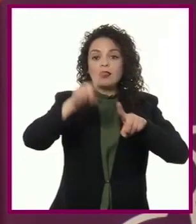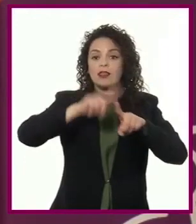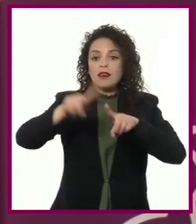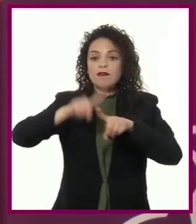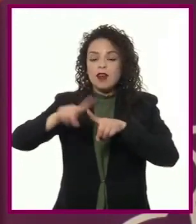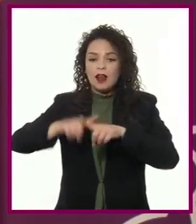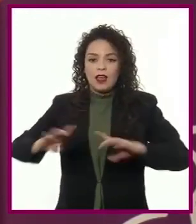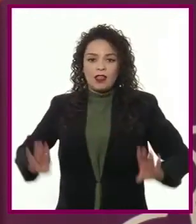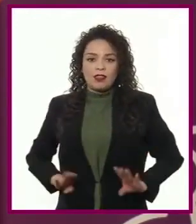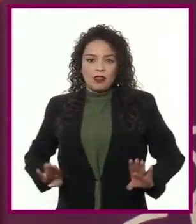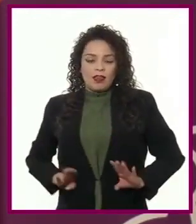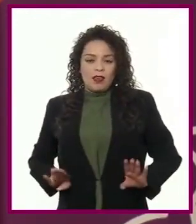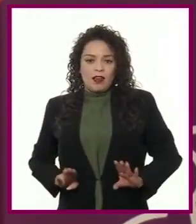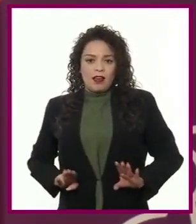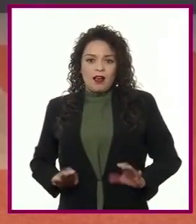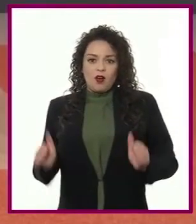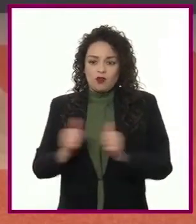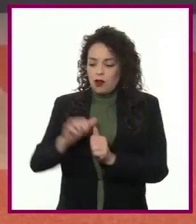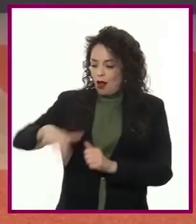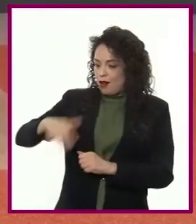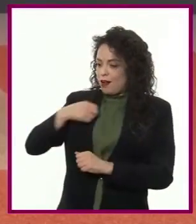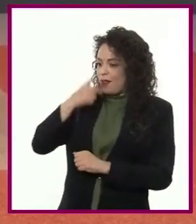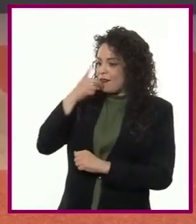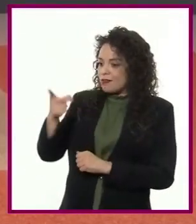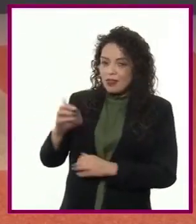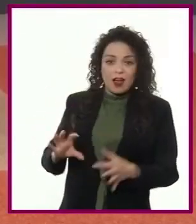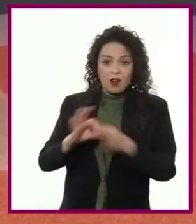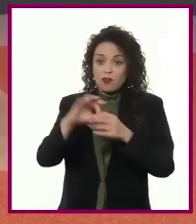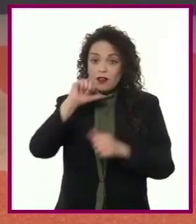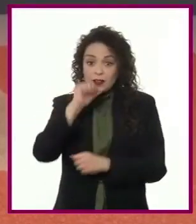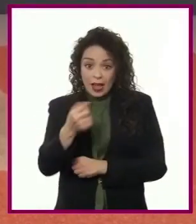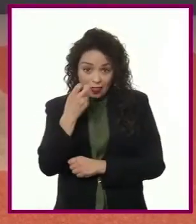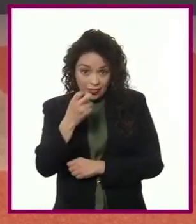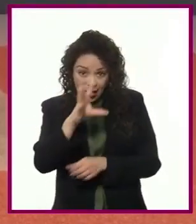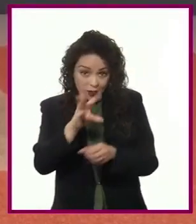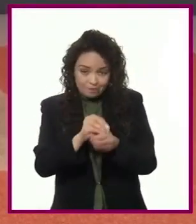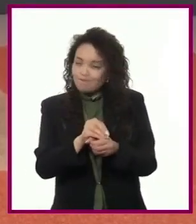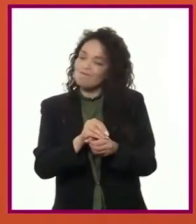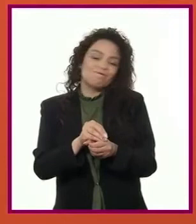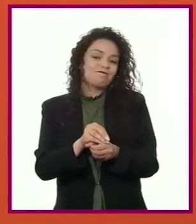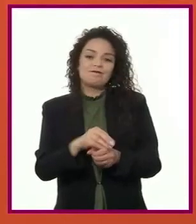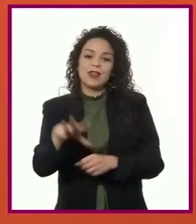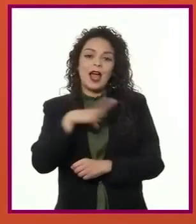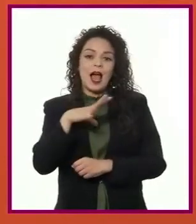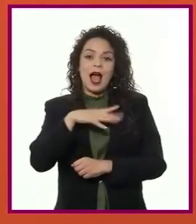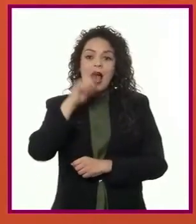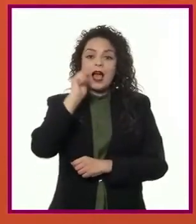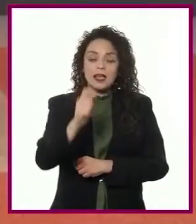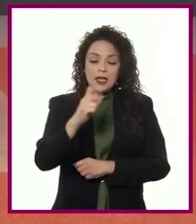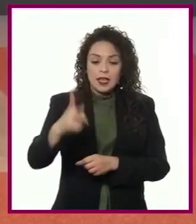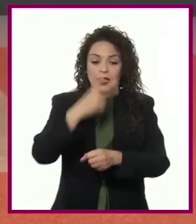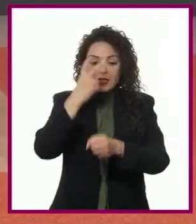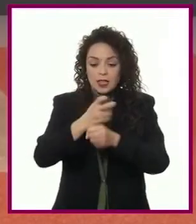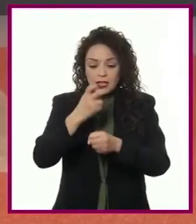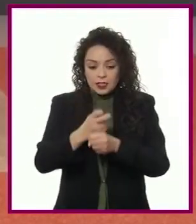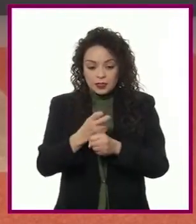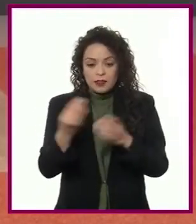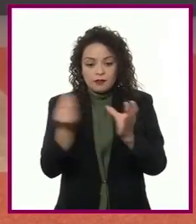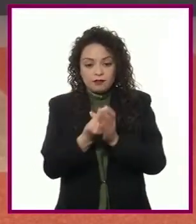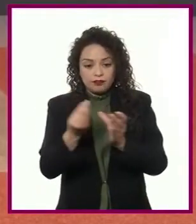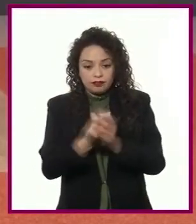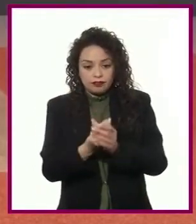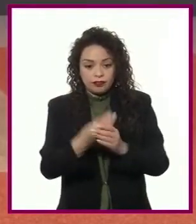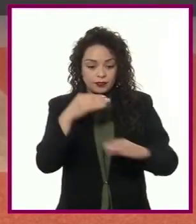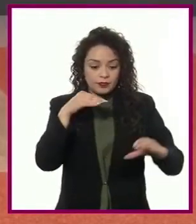las características que se mencionan. Pues el hecho de tener un par de subcategorías más dentro de las